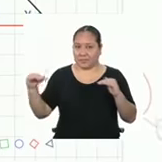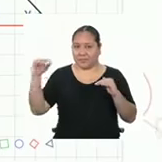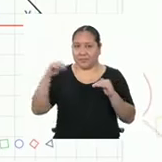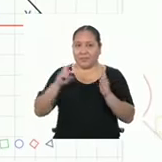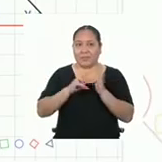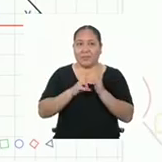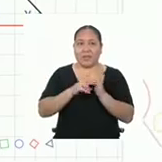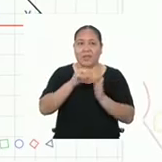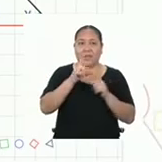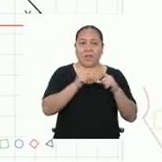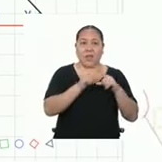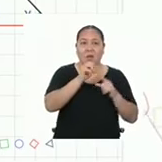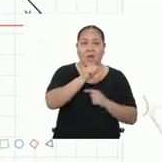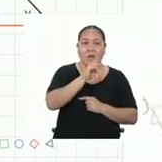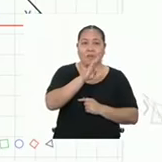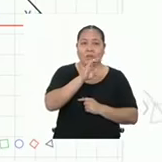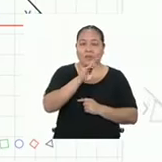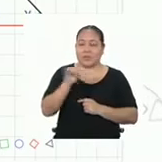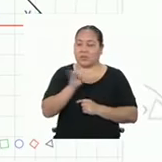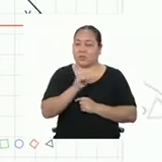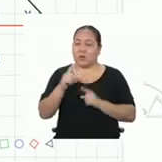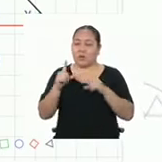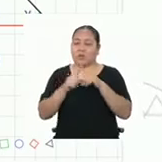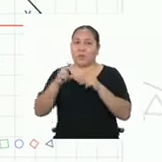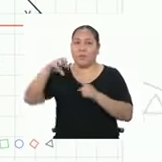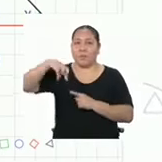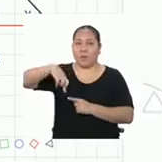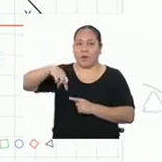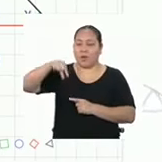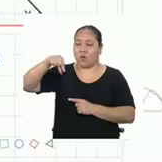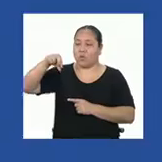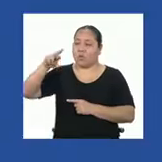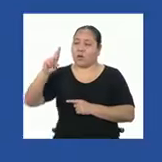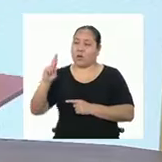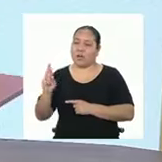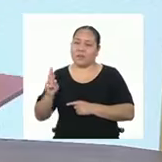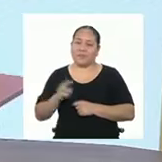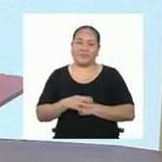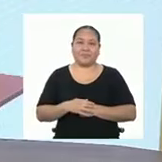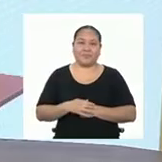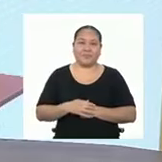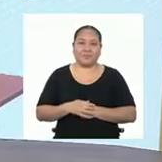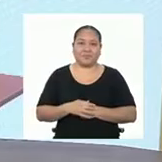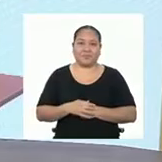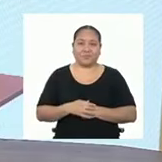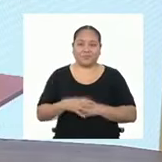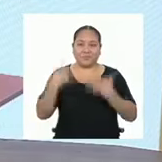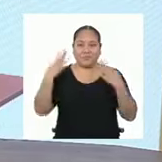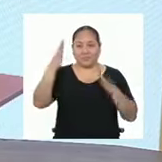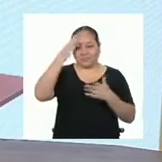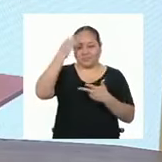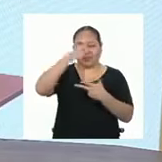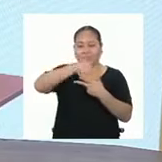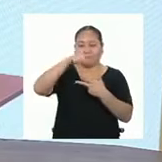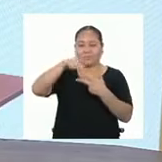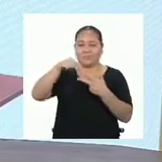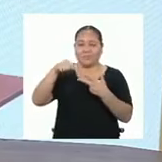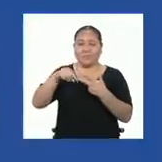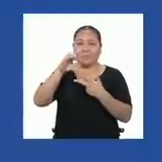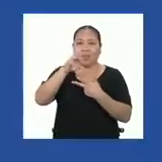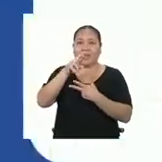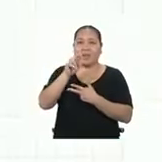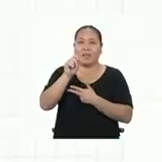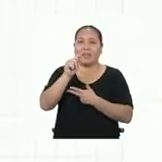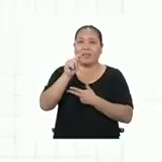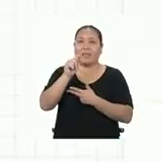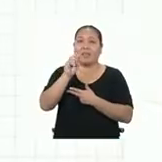triángulo ABC es congruente con el triángulo PQR Entonces tenemos tres criterios de congruencia